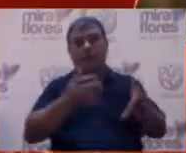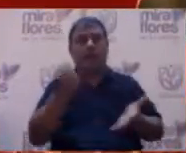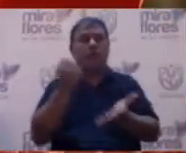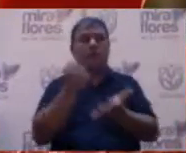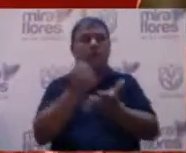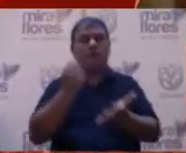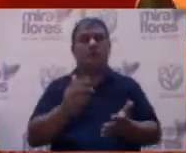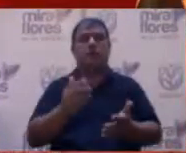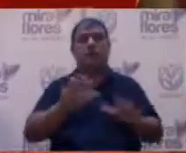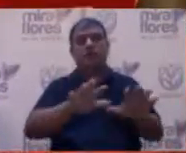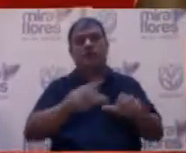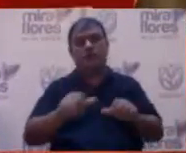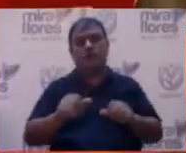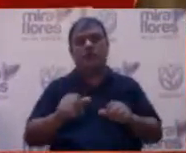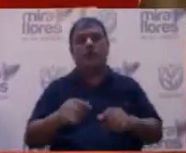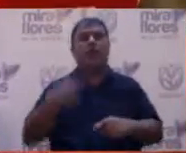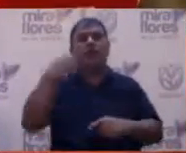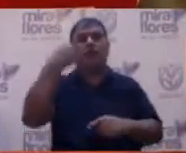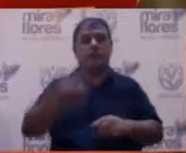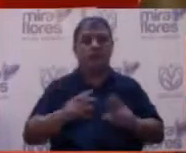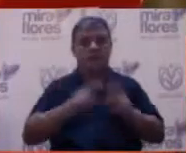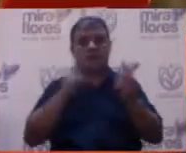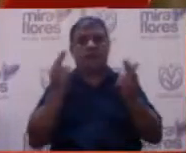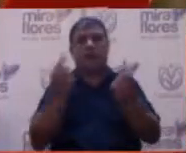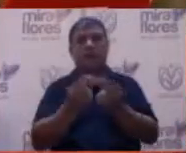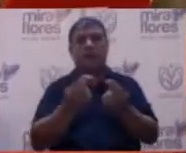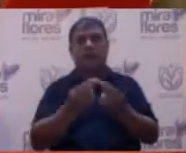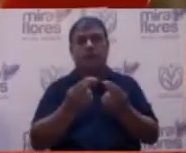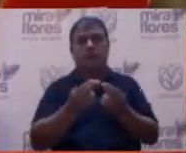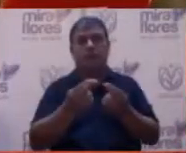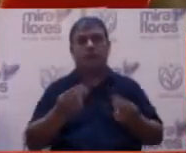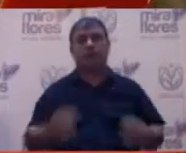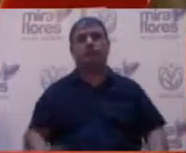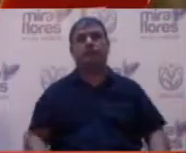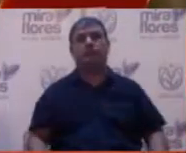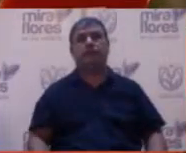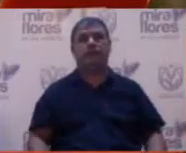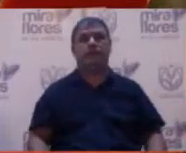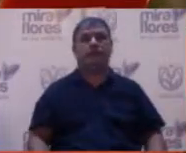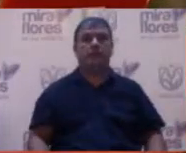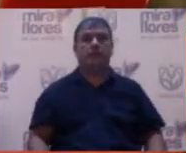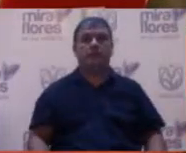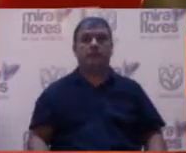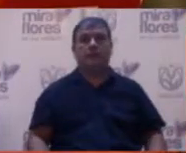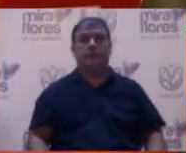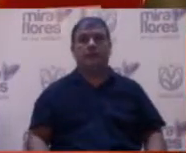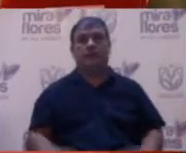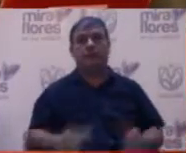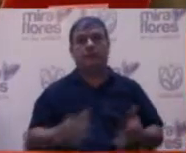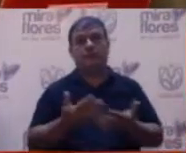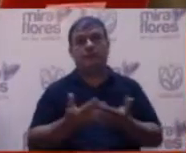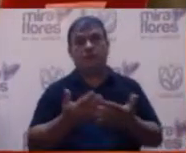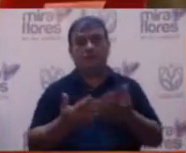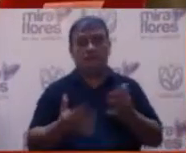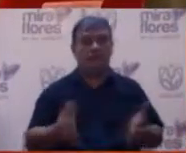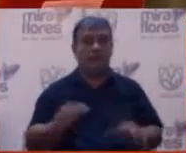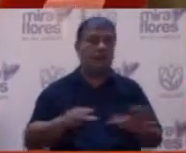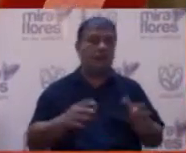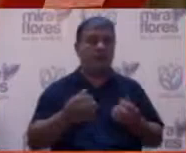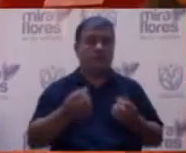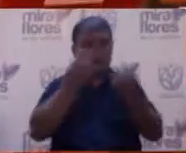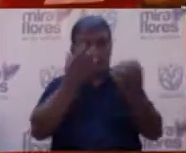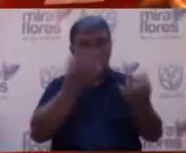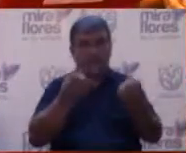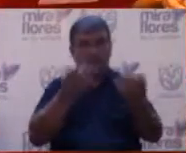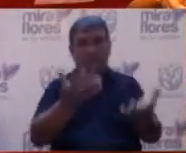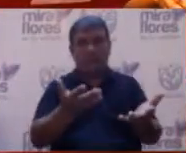aprobación del acta de la sesión anterior para la próxima sesión. En ese sentido, vamos a lo que son